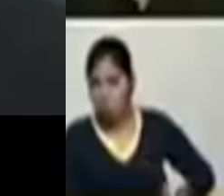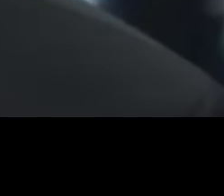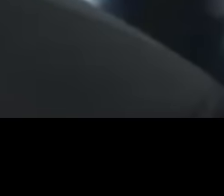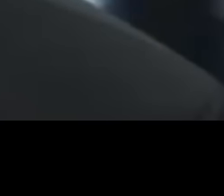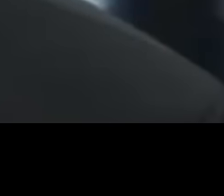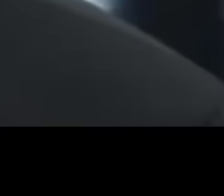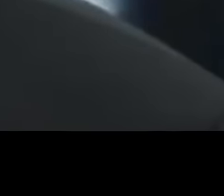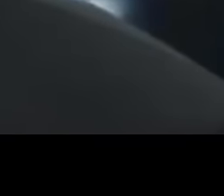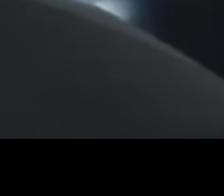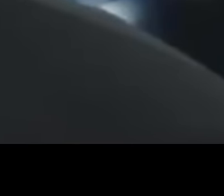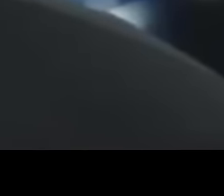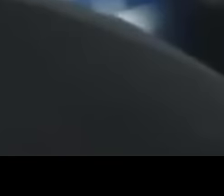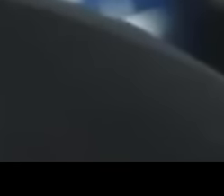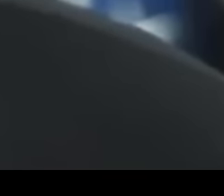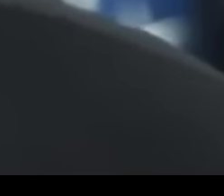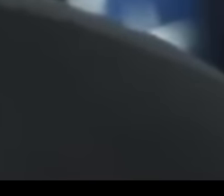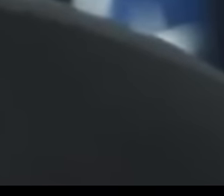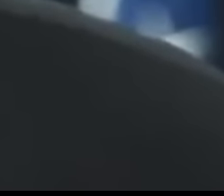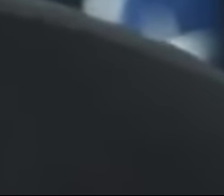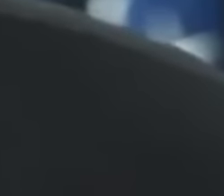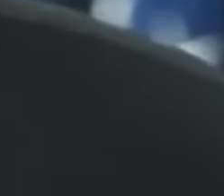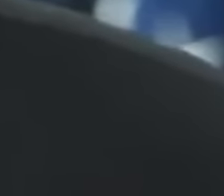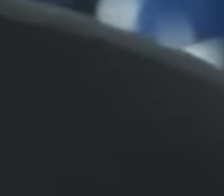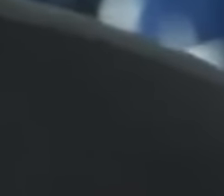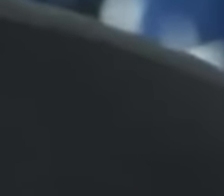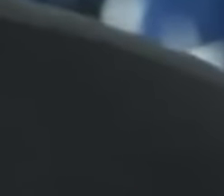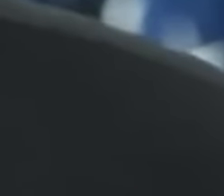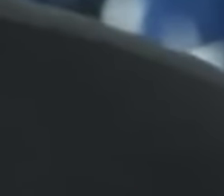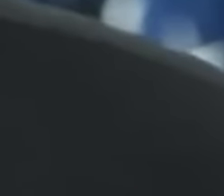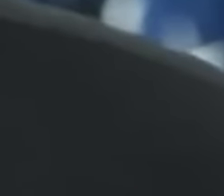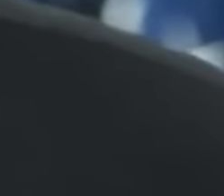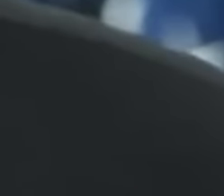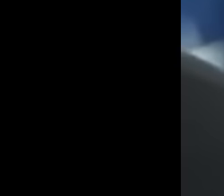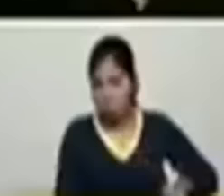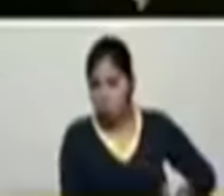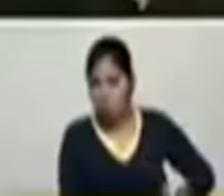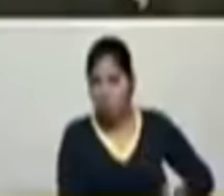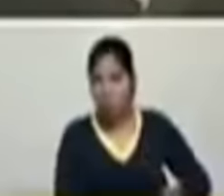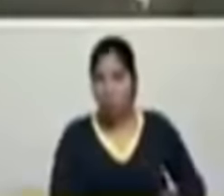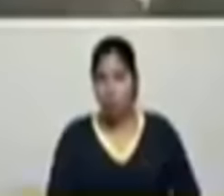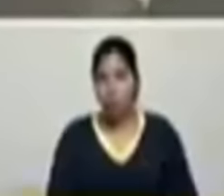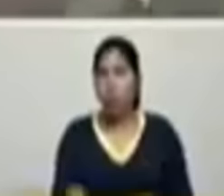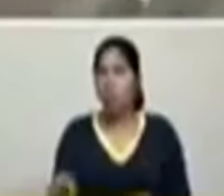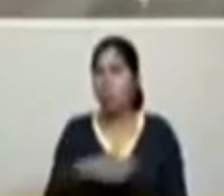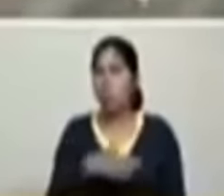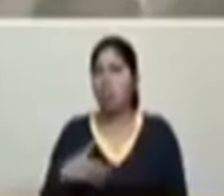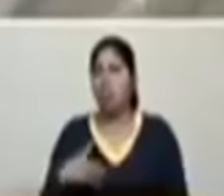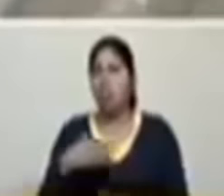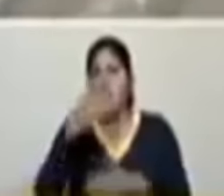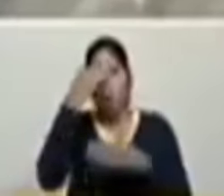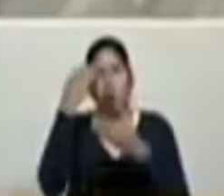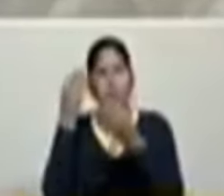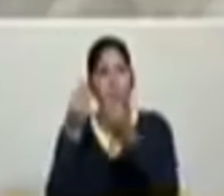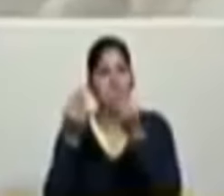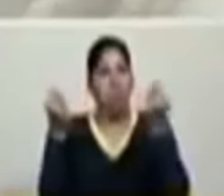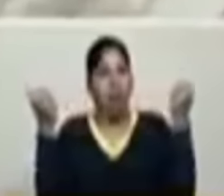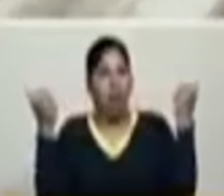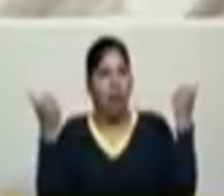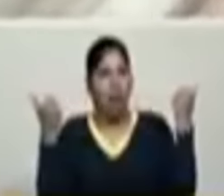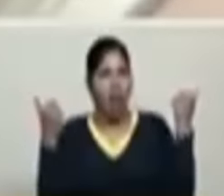Abrams. Sabemos que este es un opositor del régimen de Nicolás Maduro desde hace mucho tiempo. Es uno de los firmantes también de esta carta, que dice que el acuerdo de Barbados podría haber